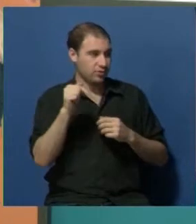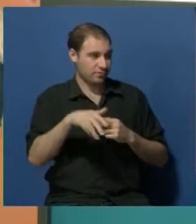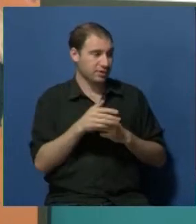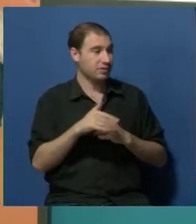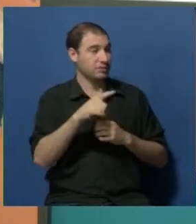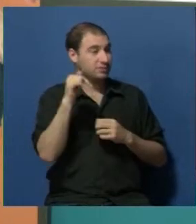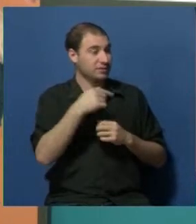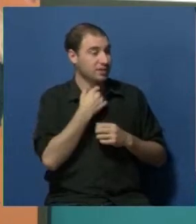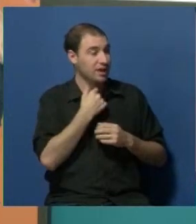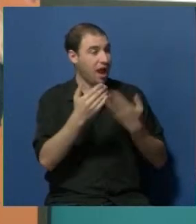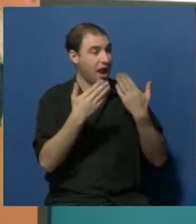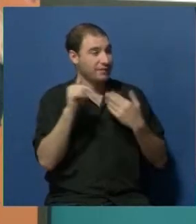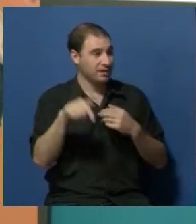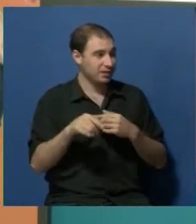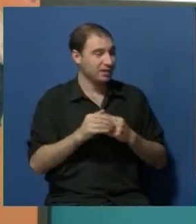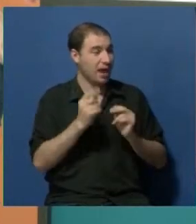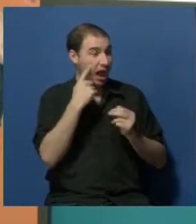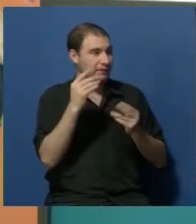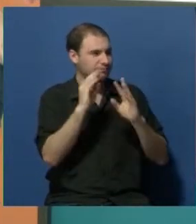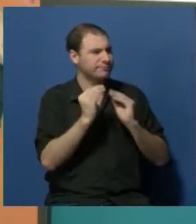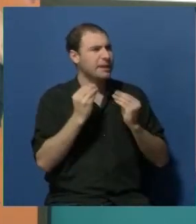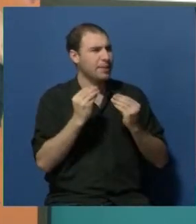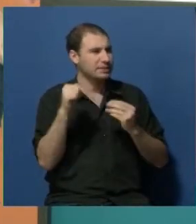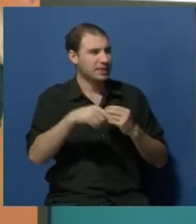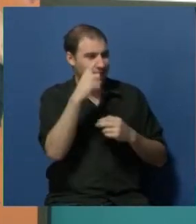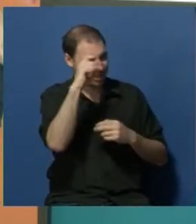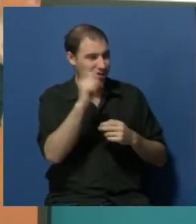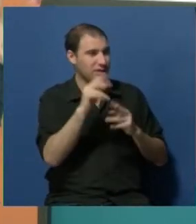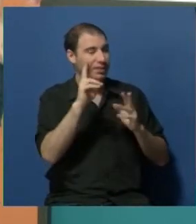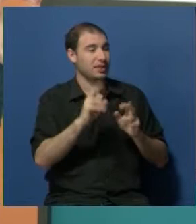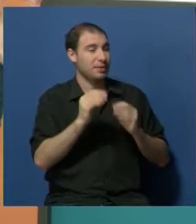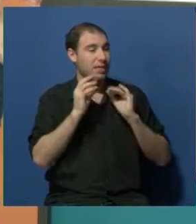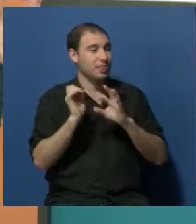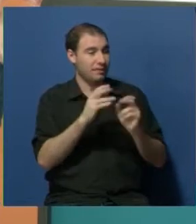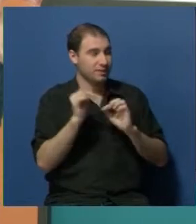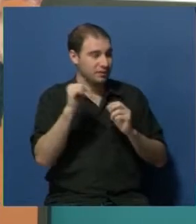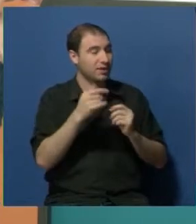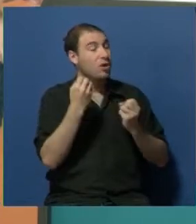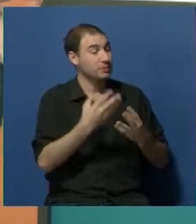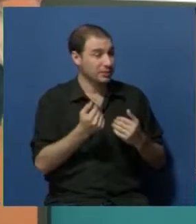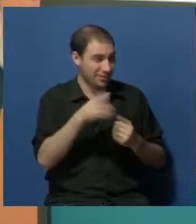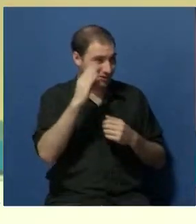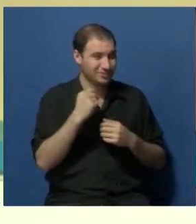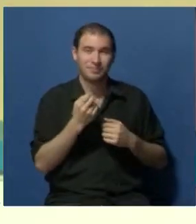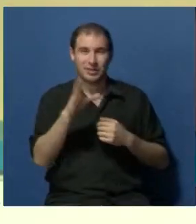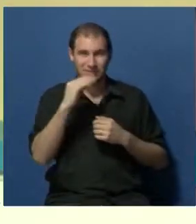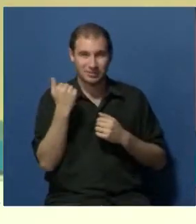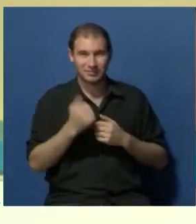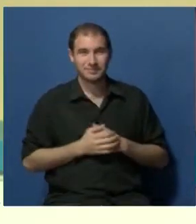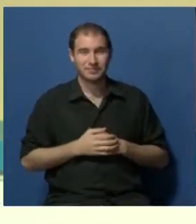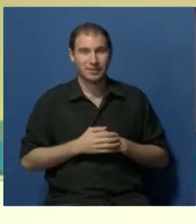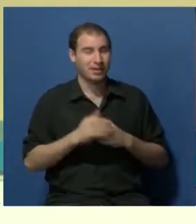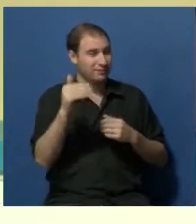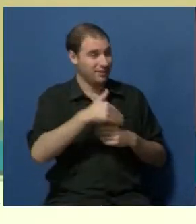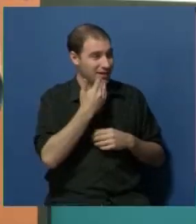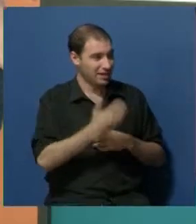queríamos charlar con él un poco para analizar lo que está sucediendo a nivel nacional con este tratamiento. Javier, ¿cómo estás? Buenas ¿Qué tal? noches. Buenas noches. Buenas noches, chicos. Bueno,